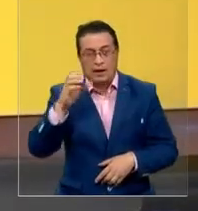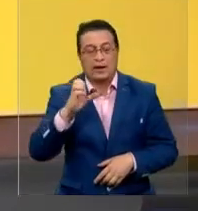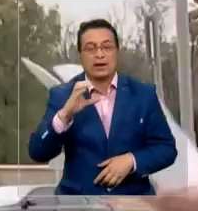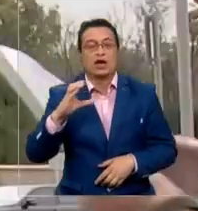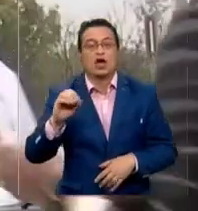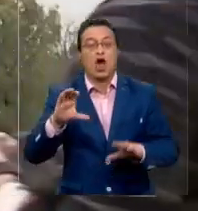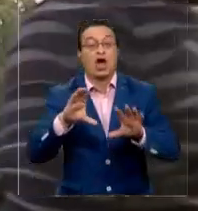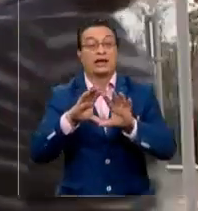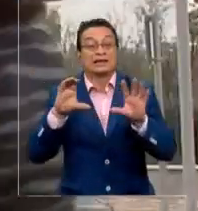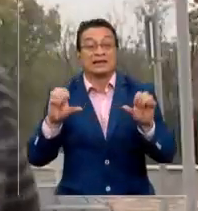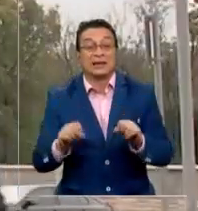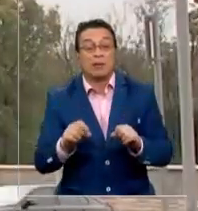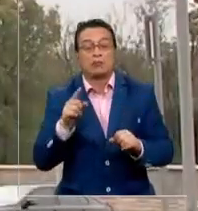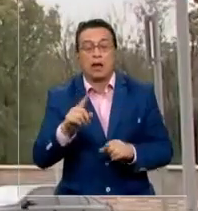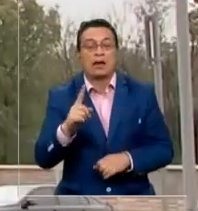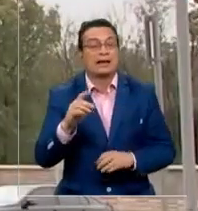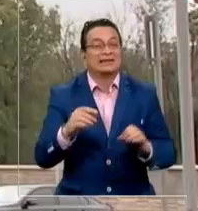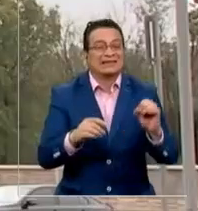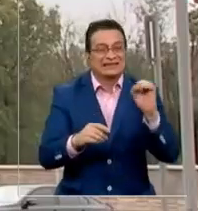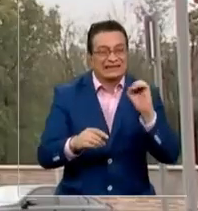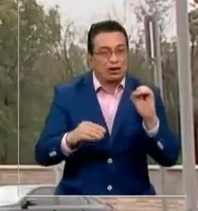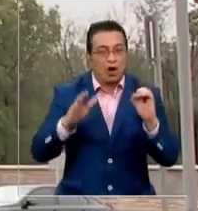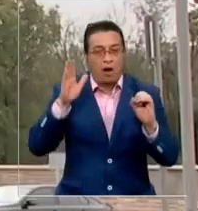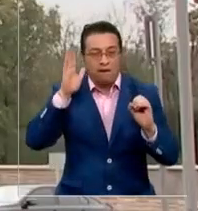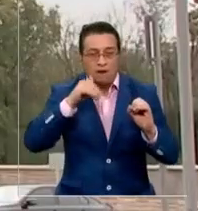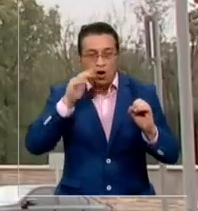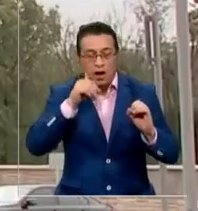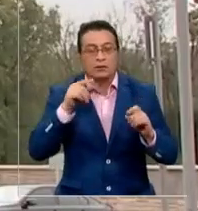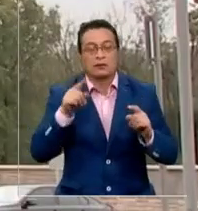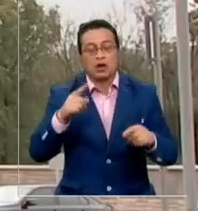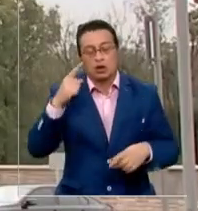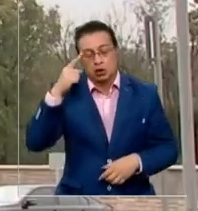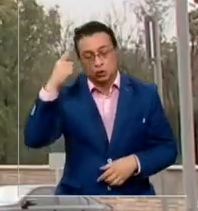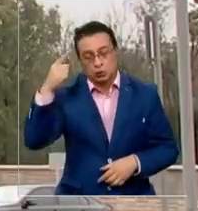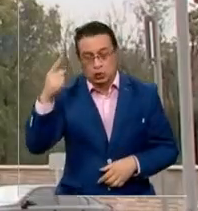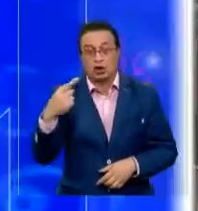gobierno que tenga cero burocracia. Un sueño para muchos de nosotros, ¿no?